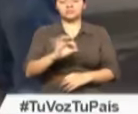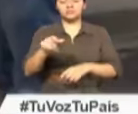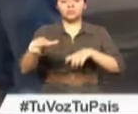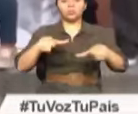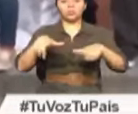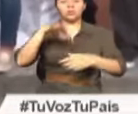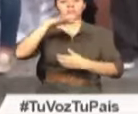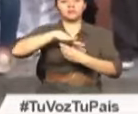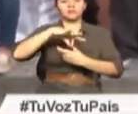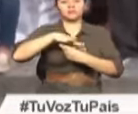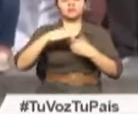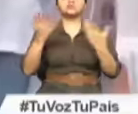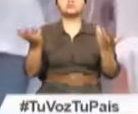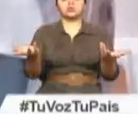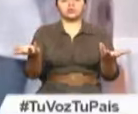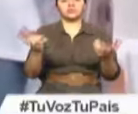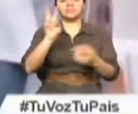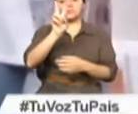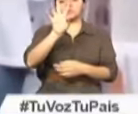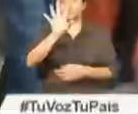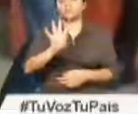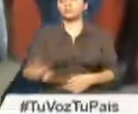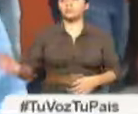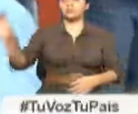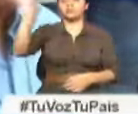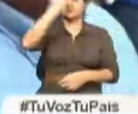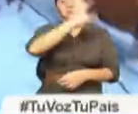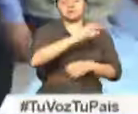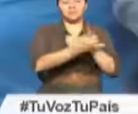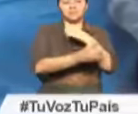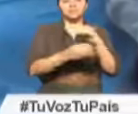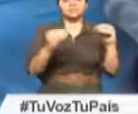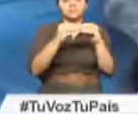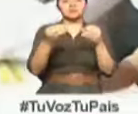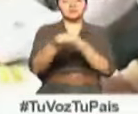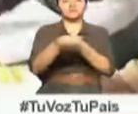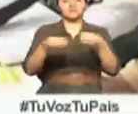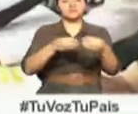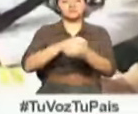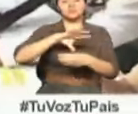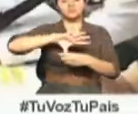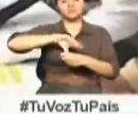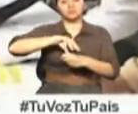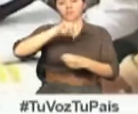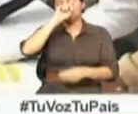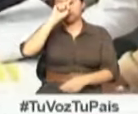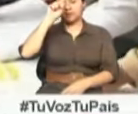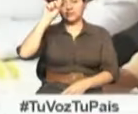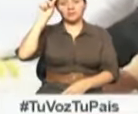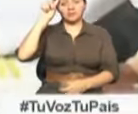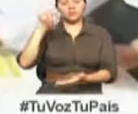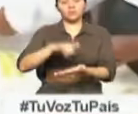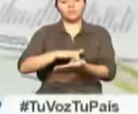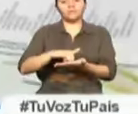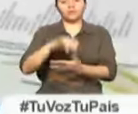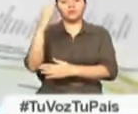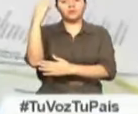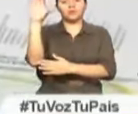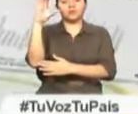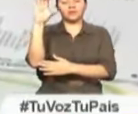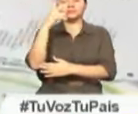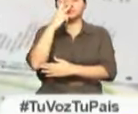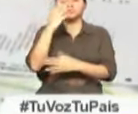electorales ubicados en las 24 provincias del país y en las oficinas consulares de Madrid, Nueva York y Caracas, donde se